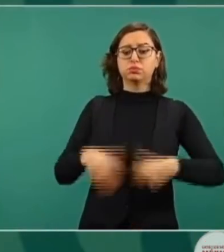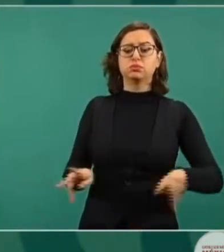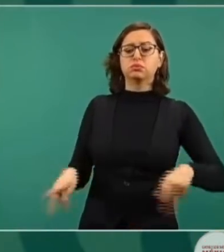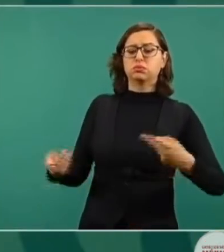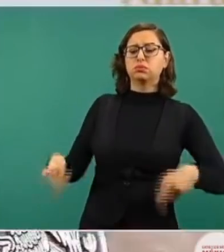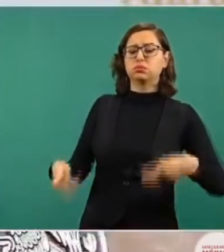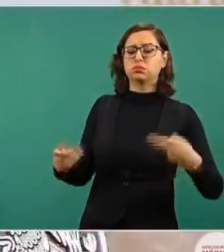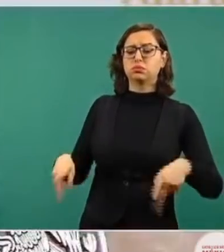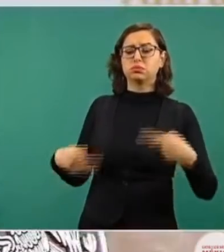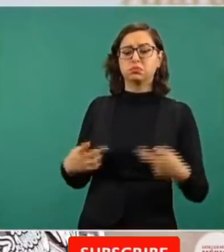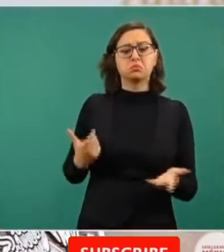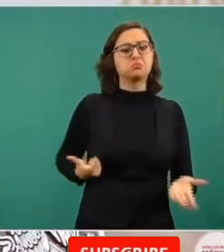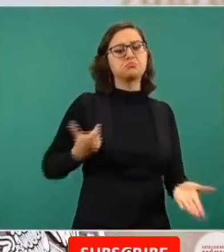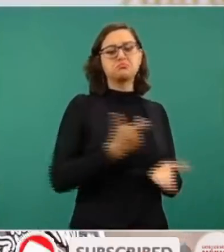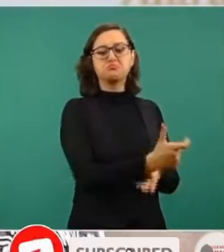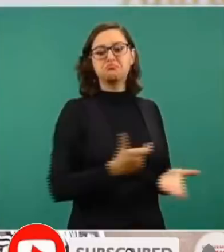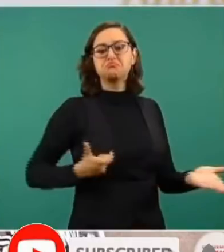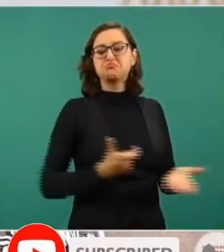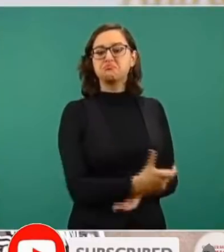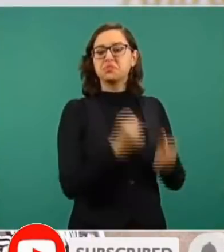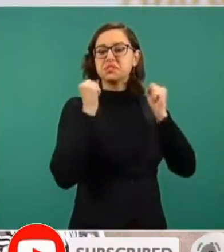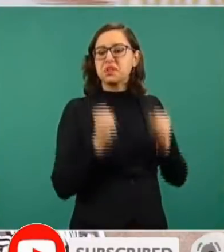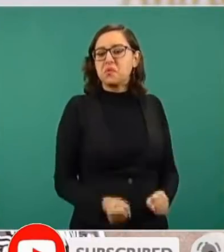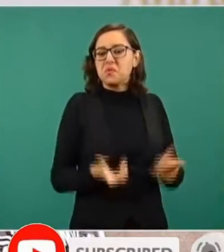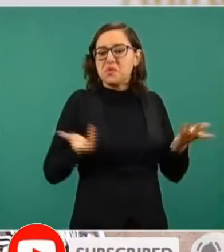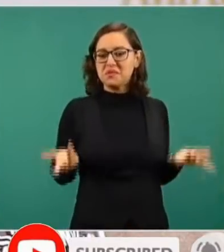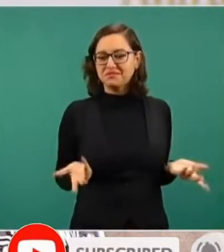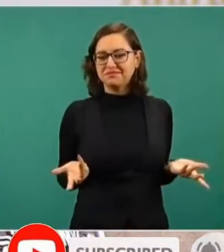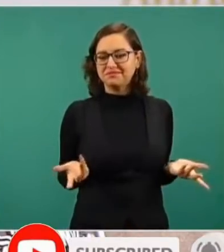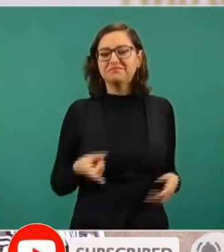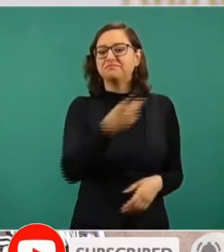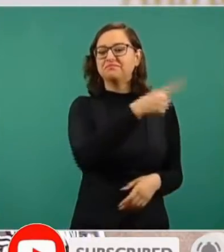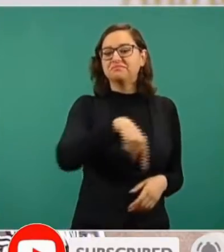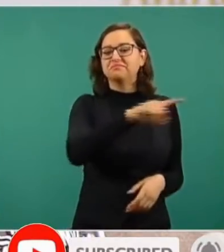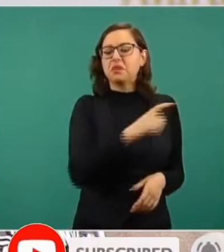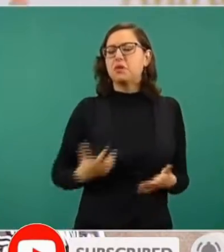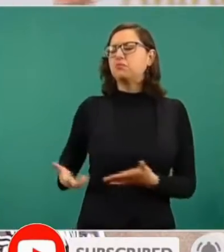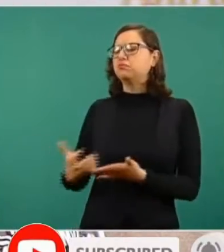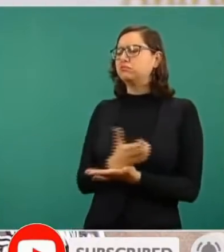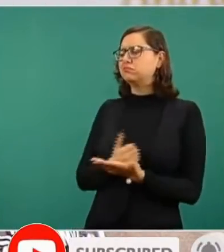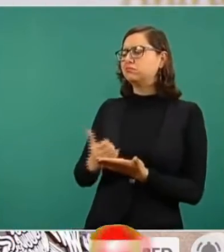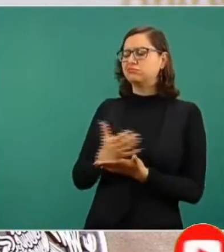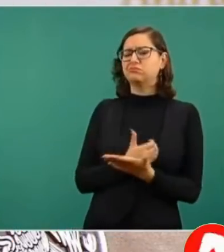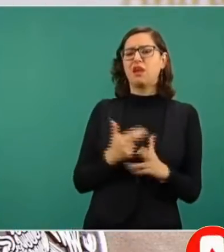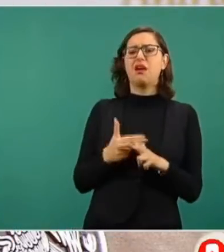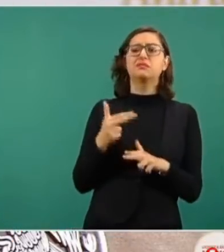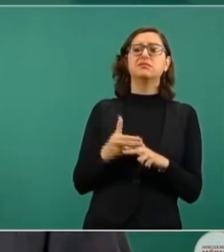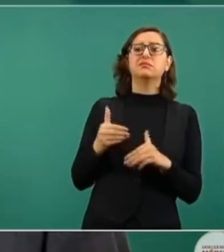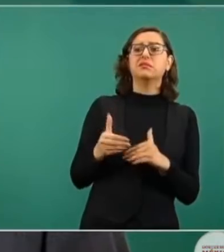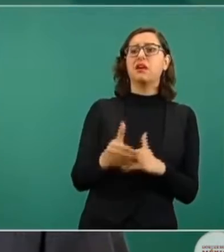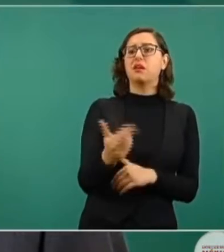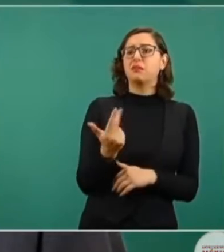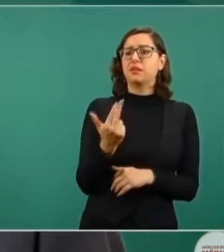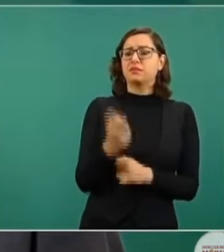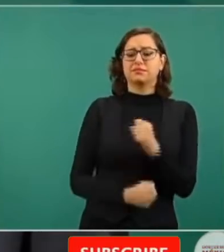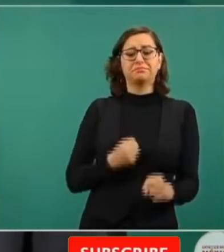la recuperación de su inversión, pues ya tienen la venta, ya tienen la seguridad durante 25 años, ¿verdad?